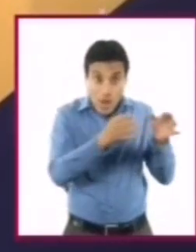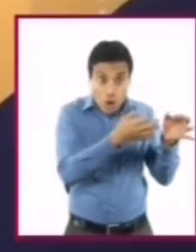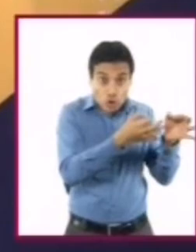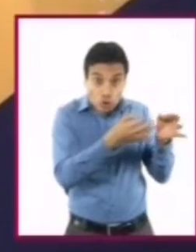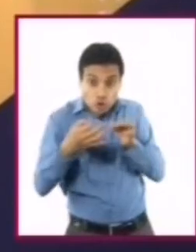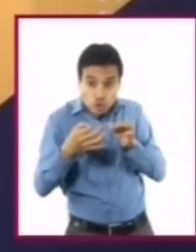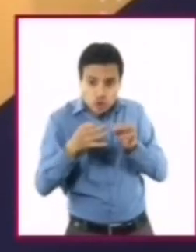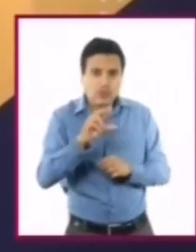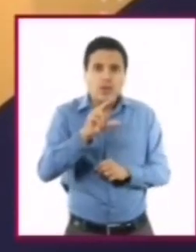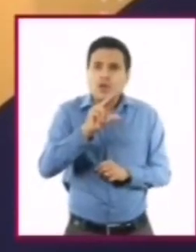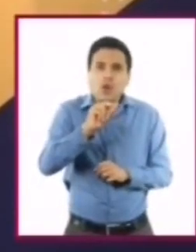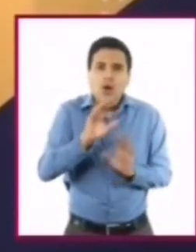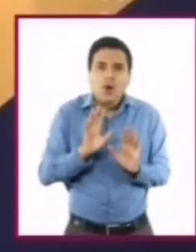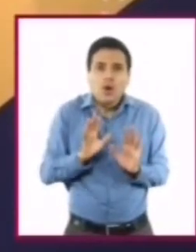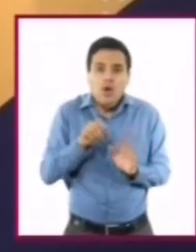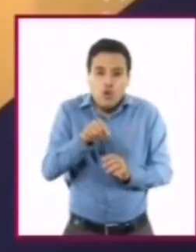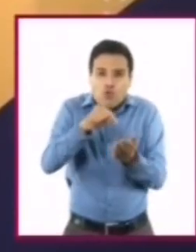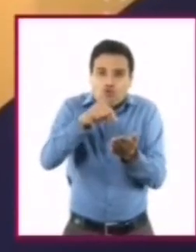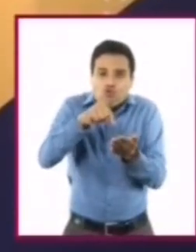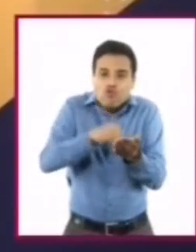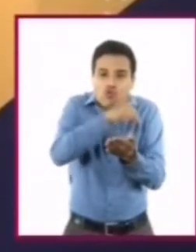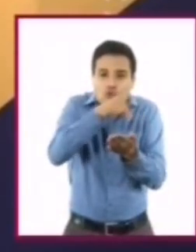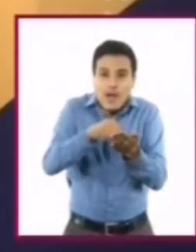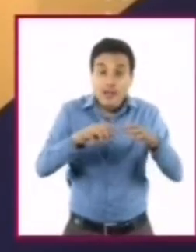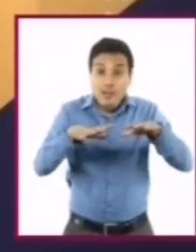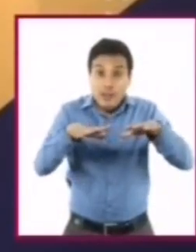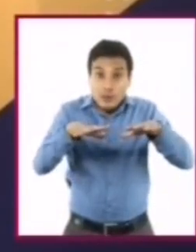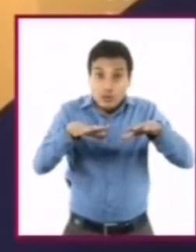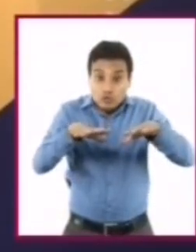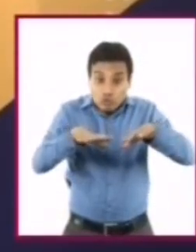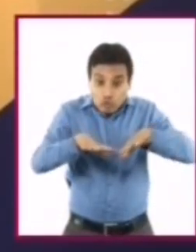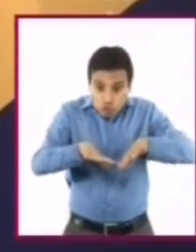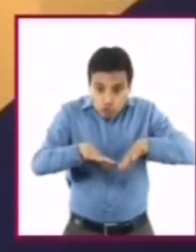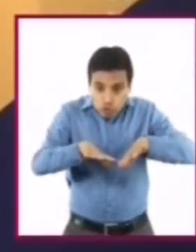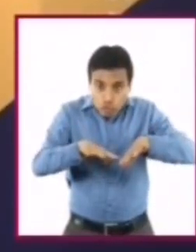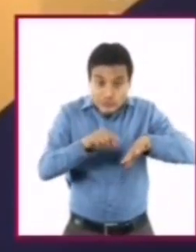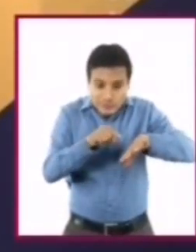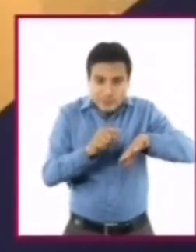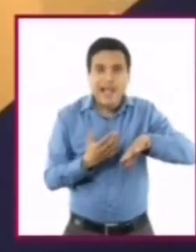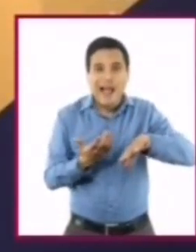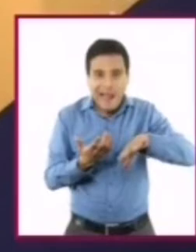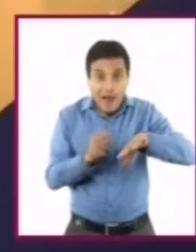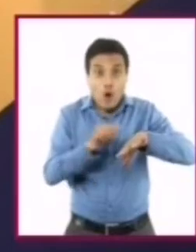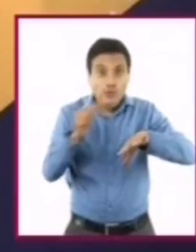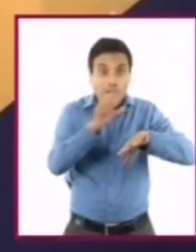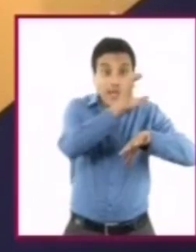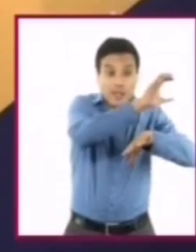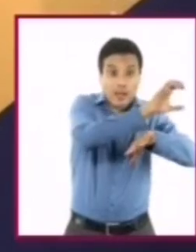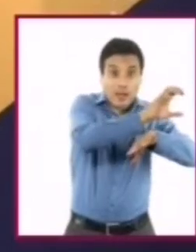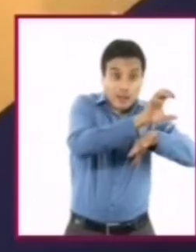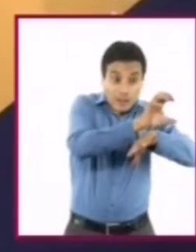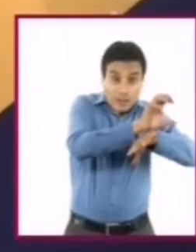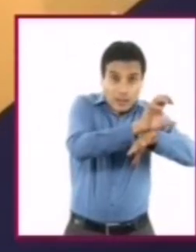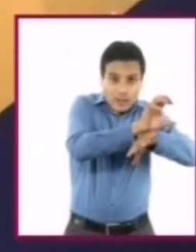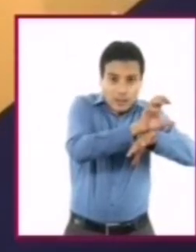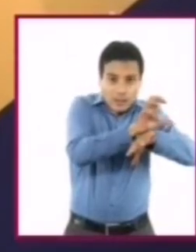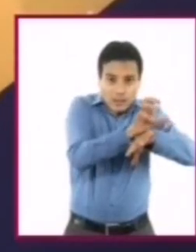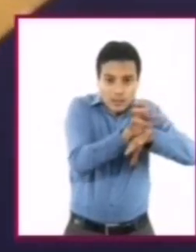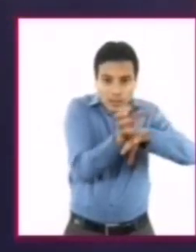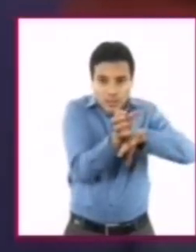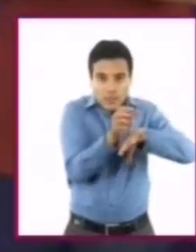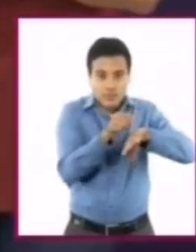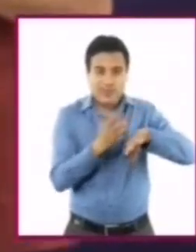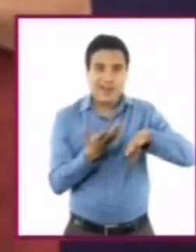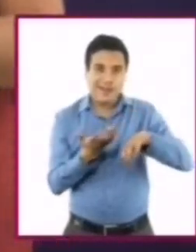la propia geometría del espacio-tiempo curvada por la masa de la primera pelota incidió en que la segunda pelota la